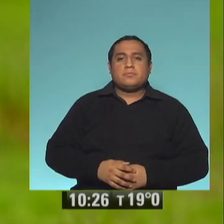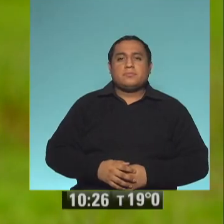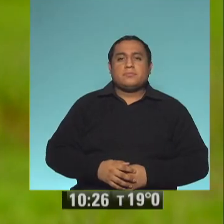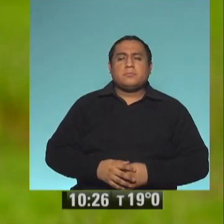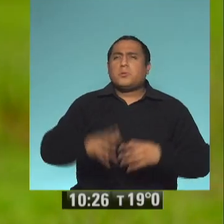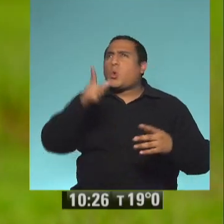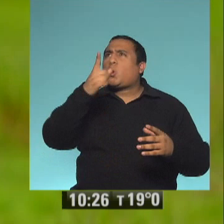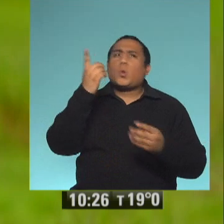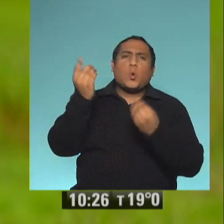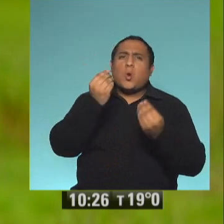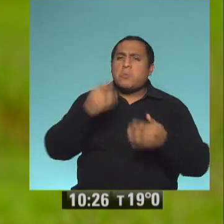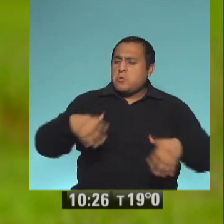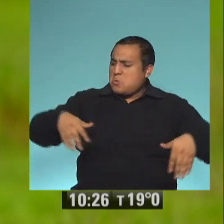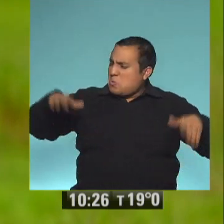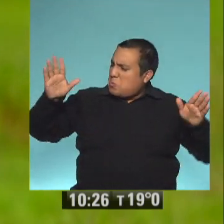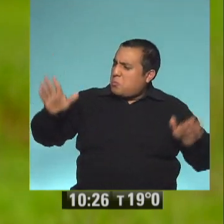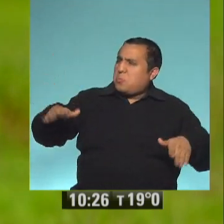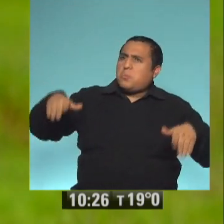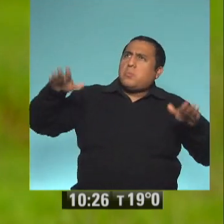Pero ¿cómo hacen para volar?